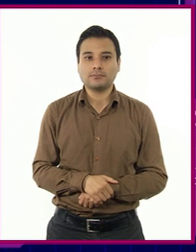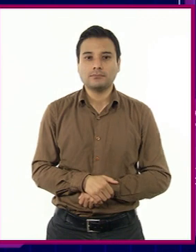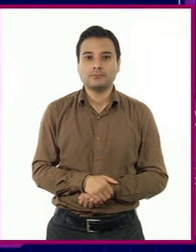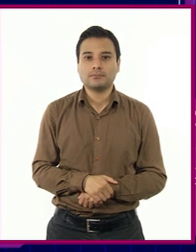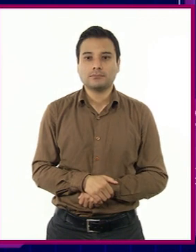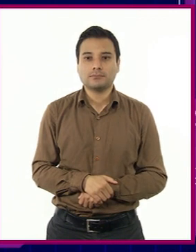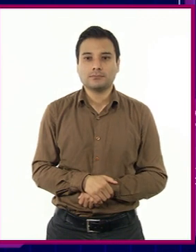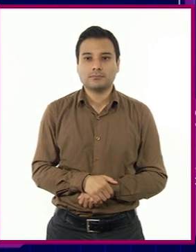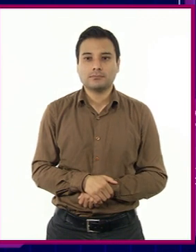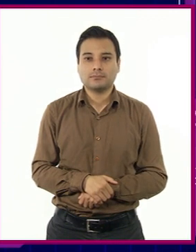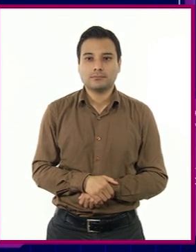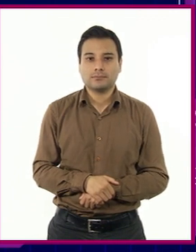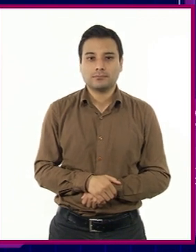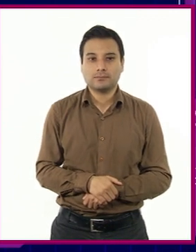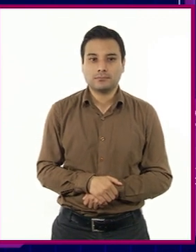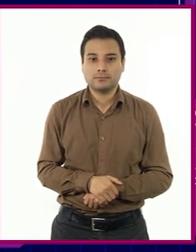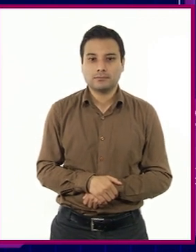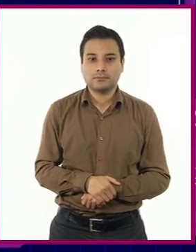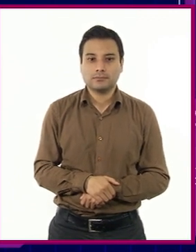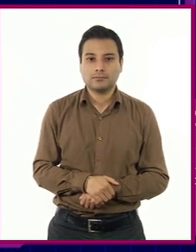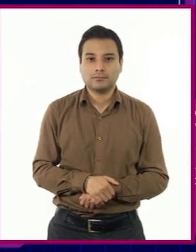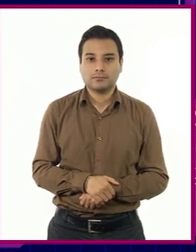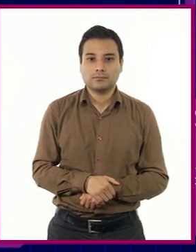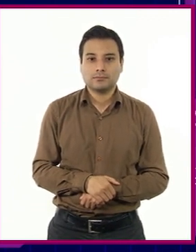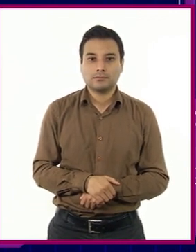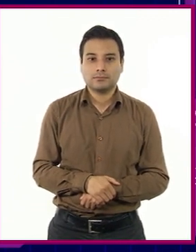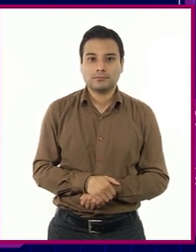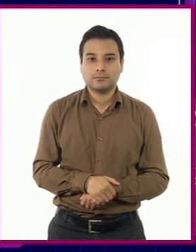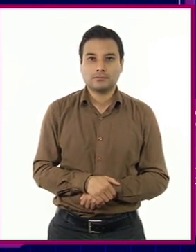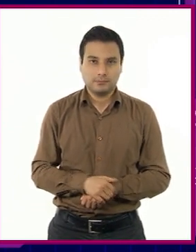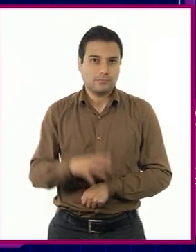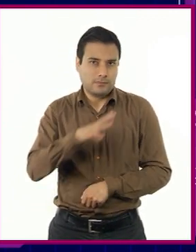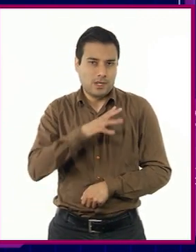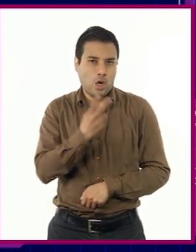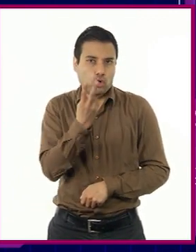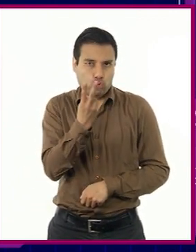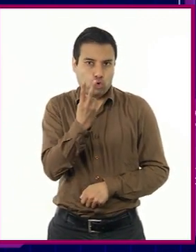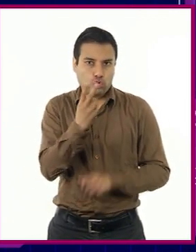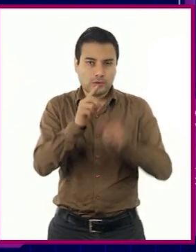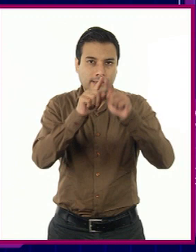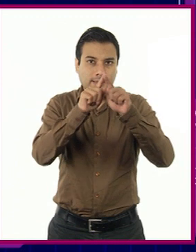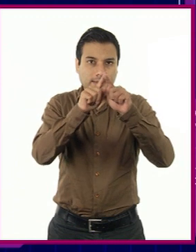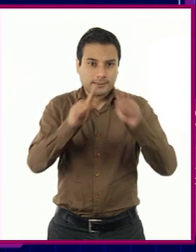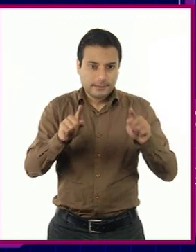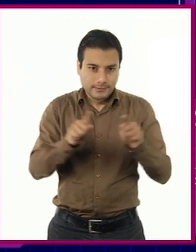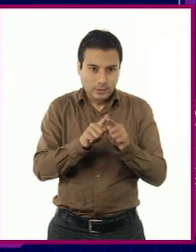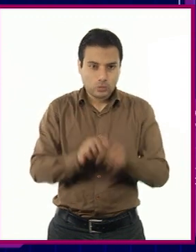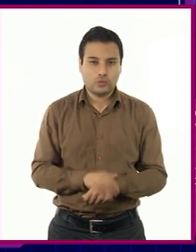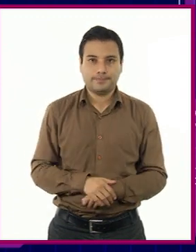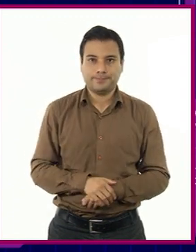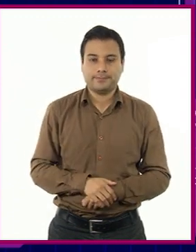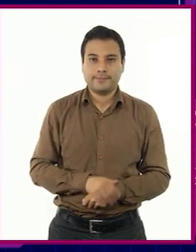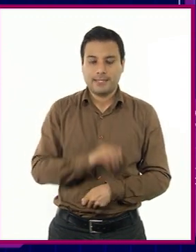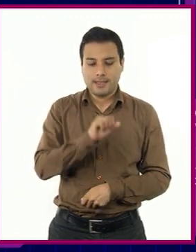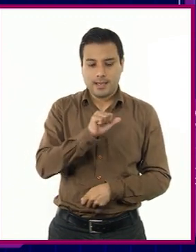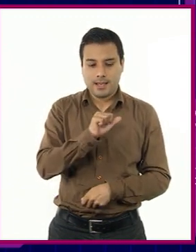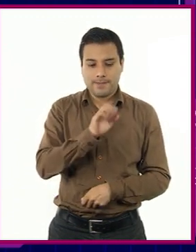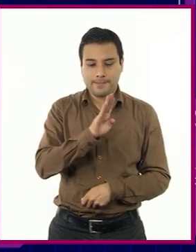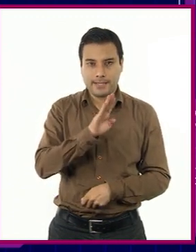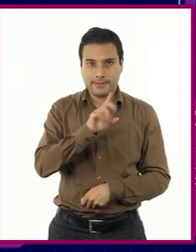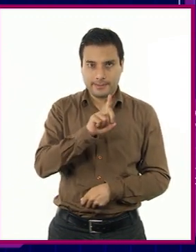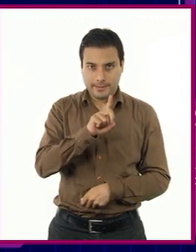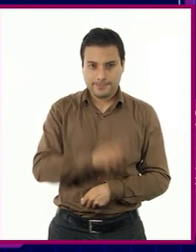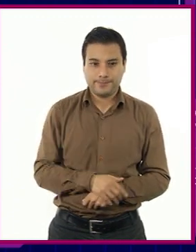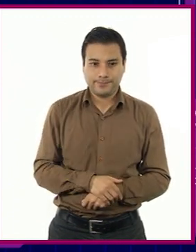una diagonal en un paralelogramo, se obtienen 2 triángulos, el triángulo ABD y